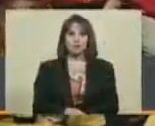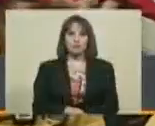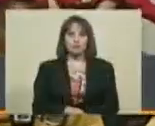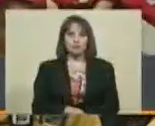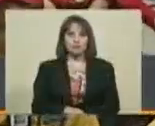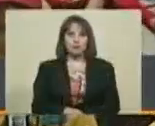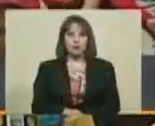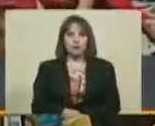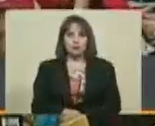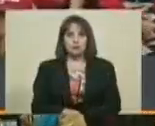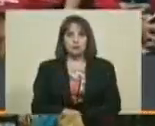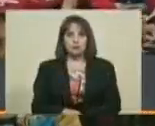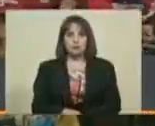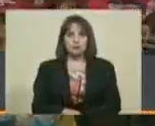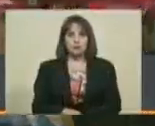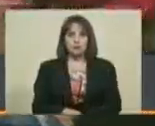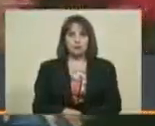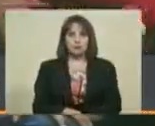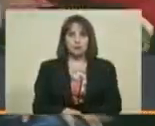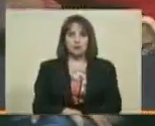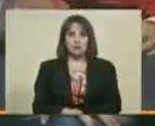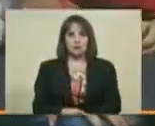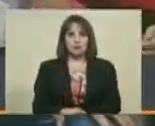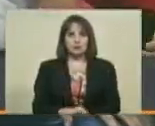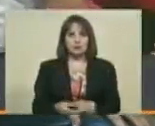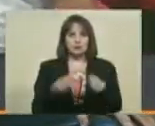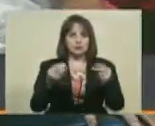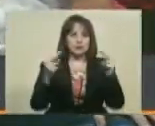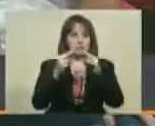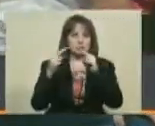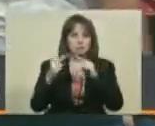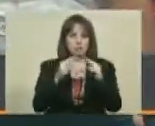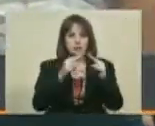que hemos tenido, porque es conocer la realidad